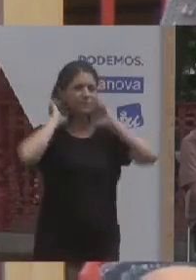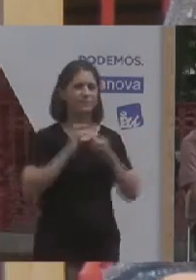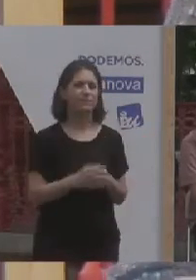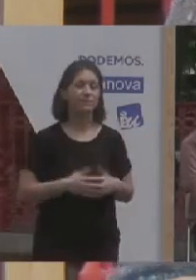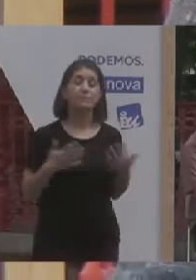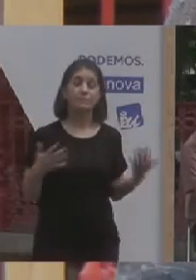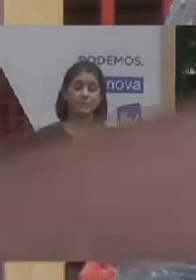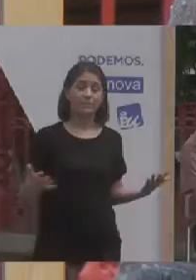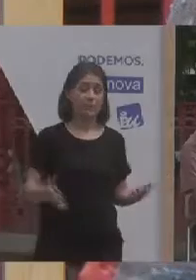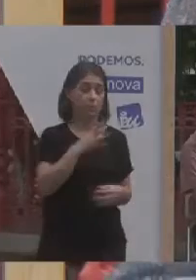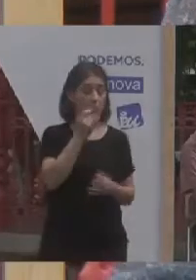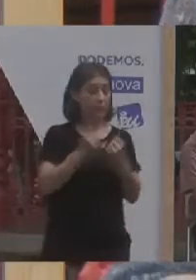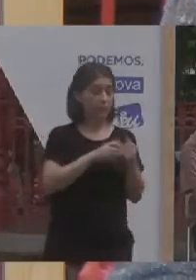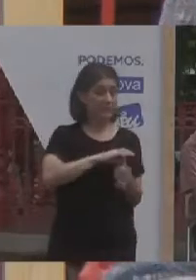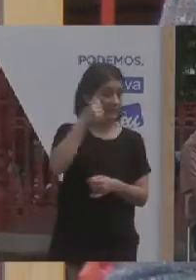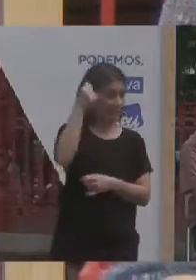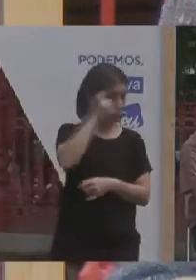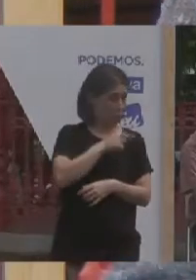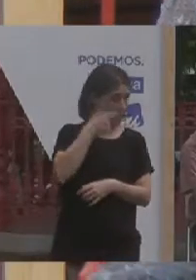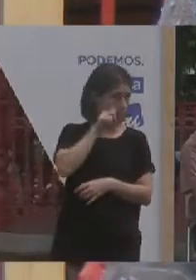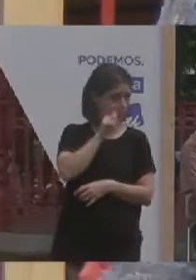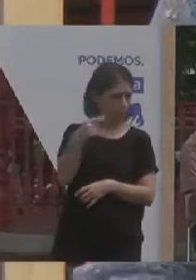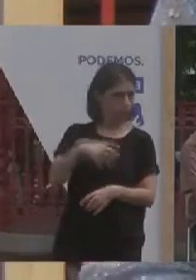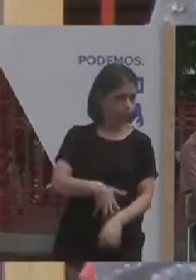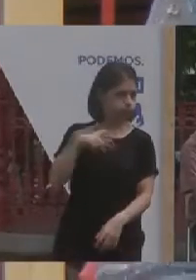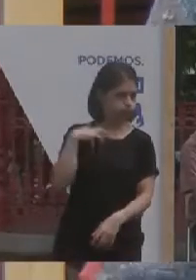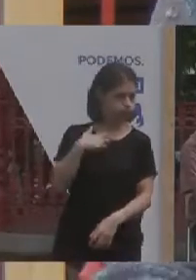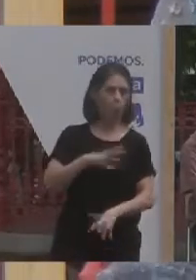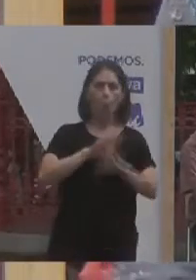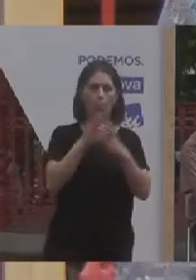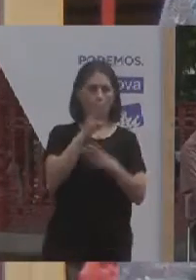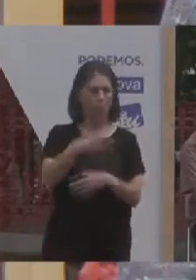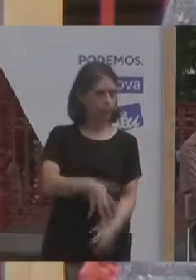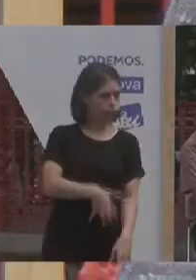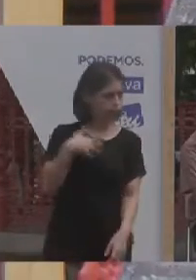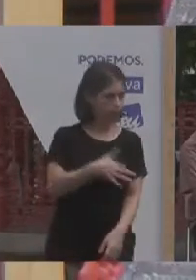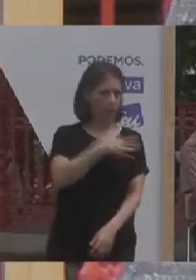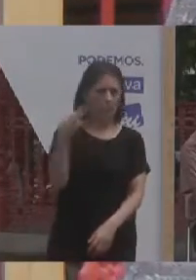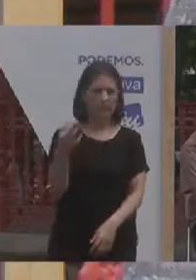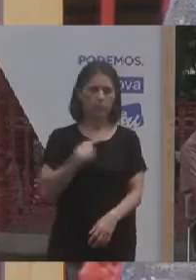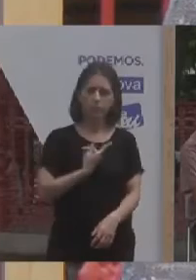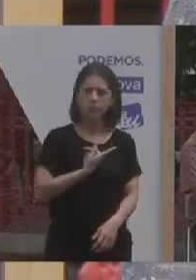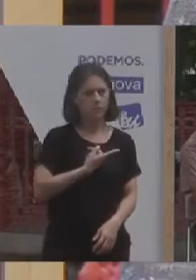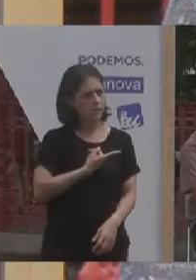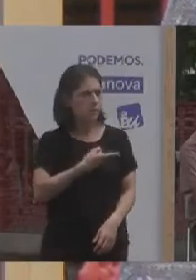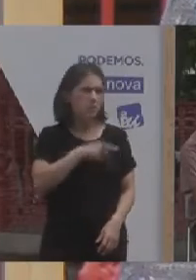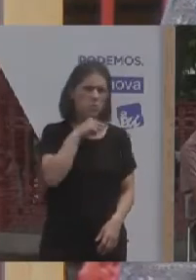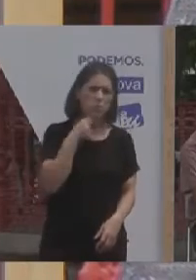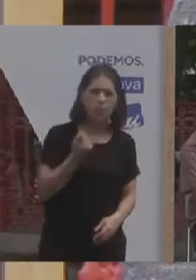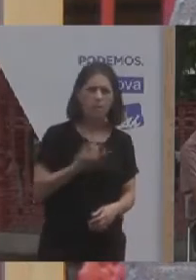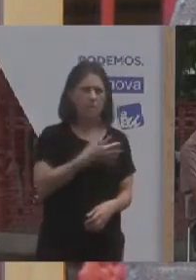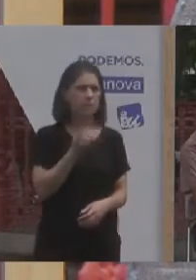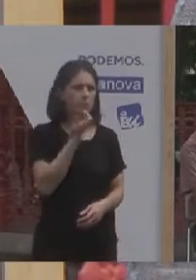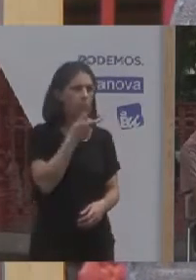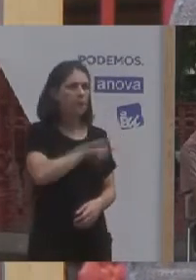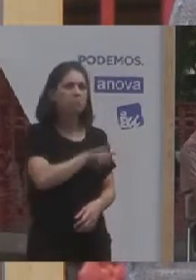E por iso o señor Feijóo está indignado, o Partido Popular están enfadados e doentes porque non poden soportar que os seus